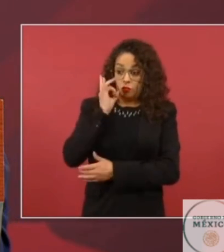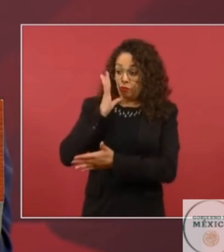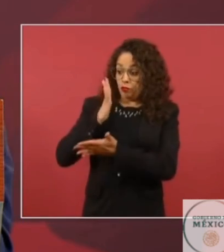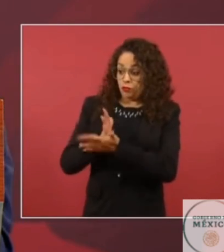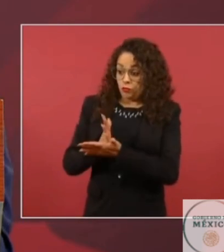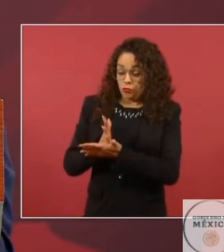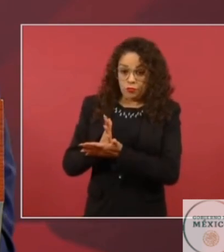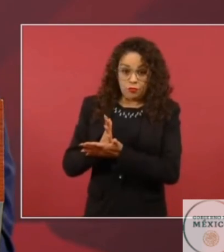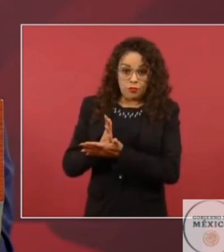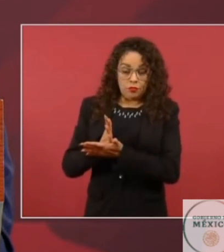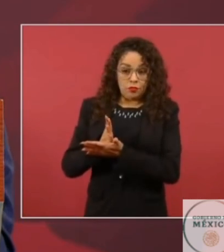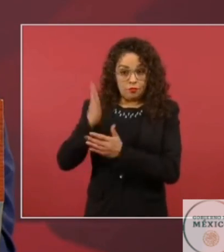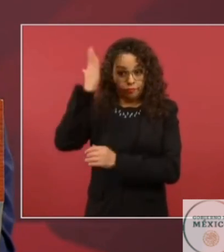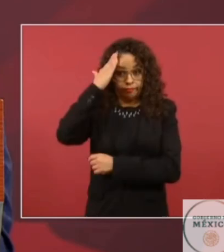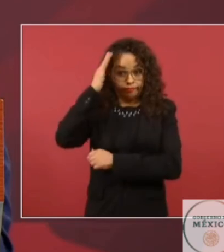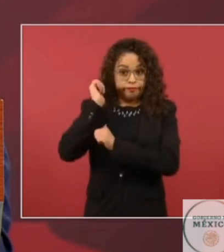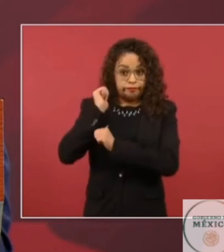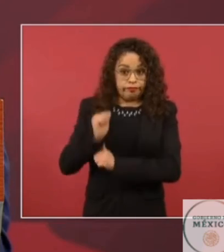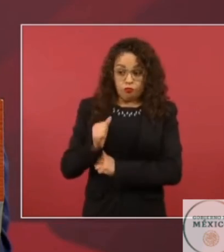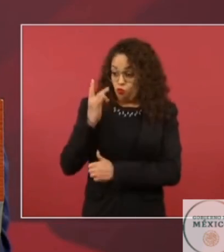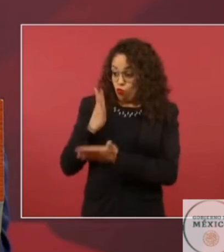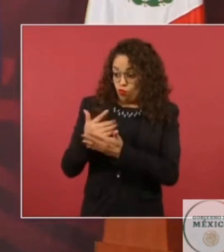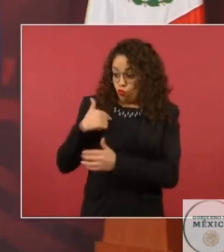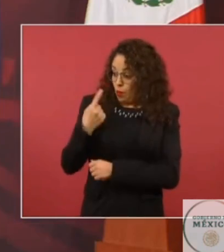no somos todopoderosos.